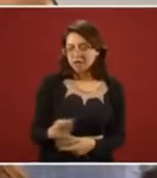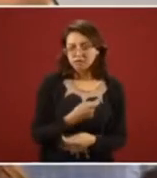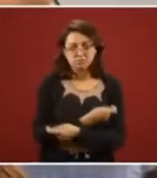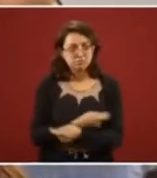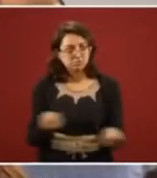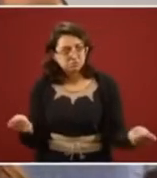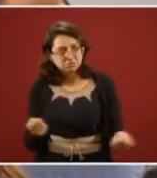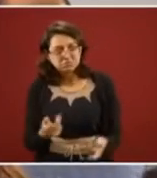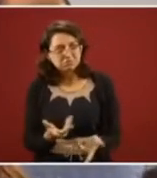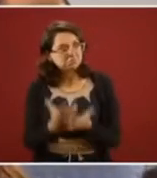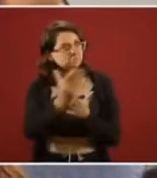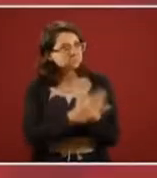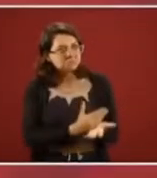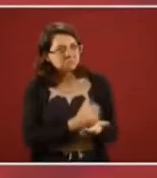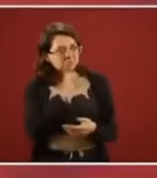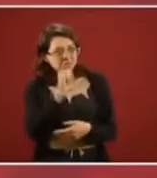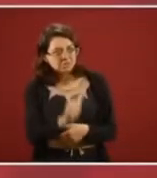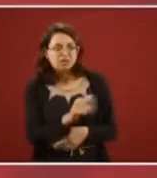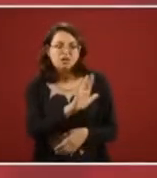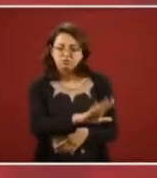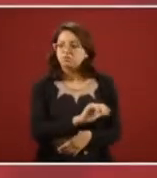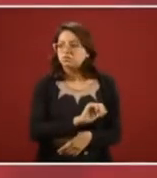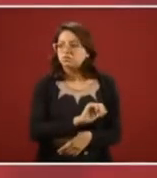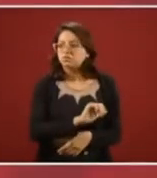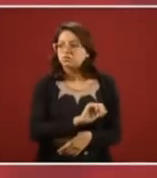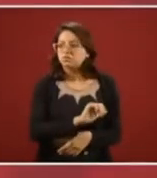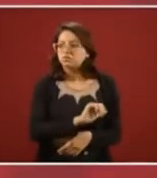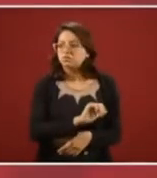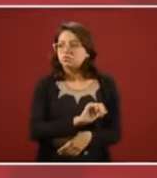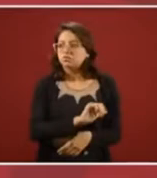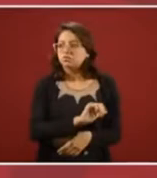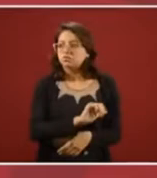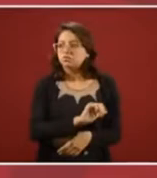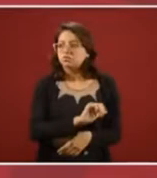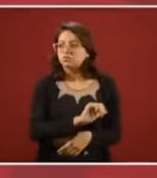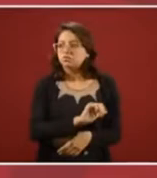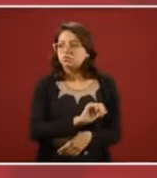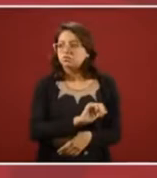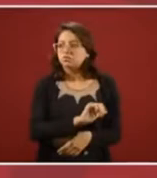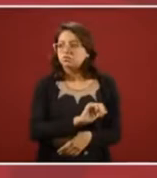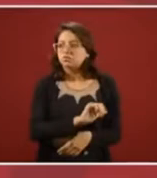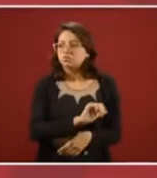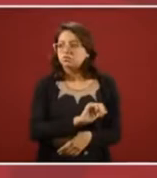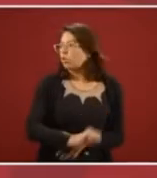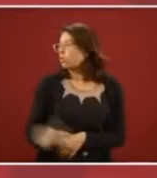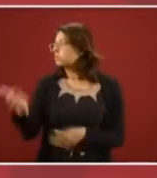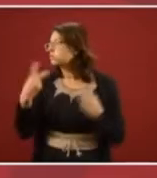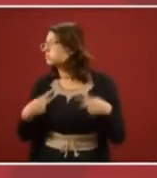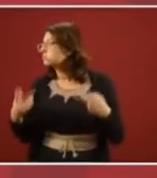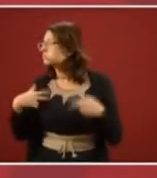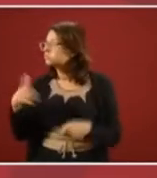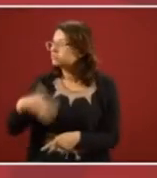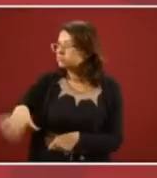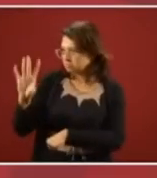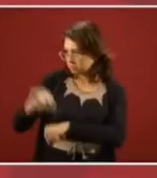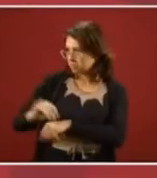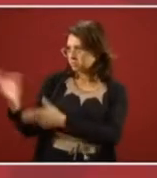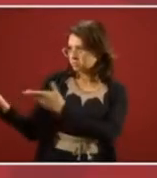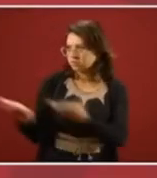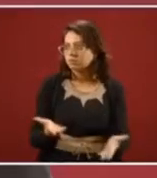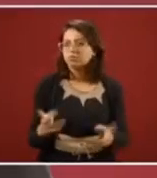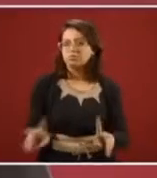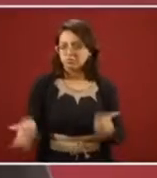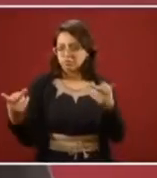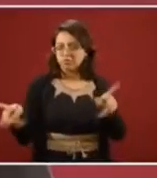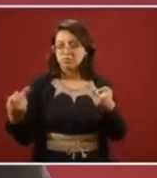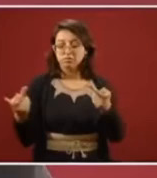permisos a otros sol que promete waters esa es